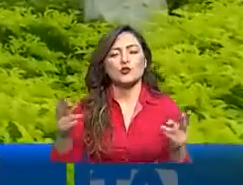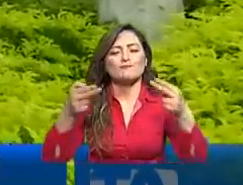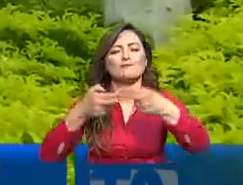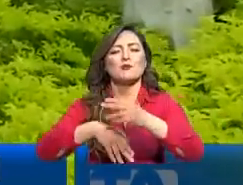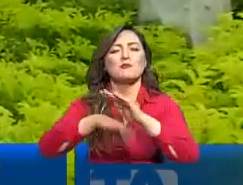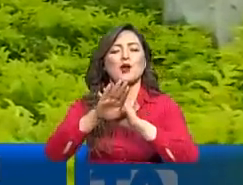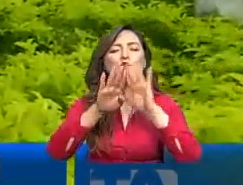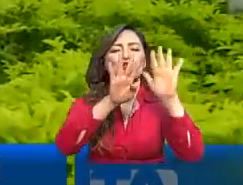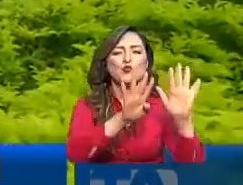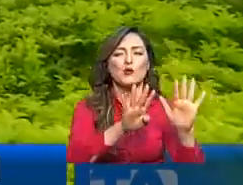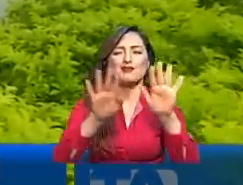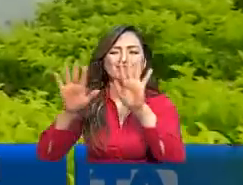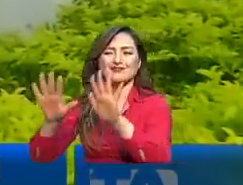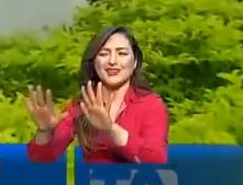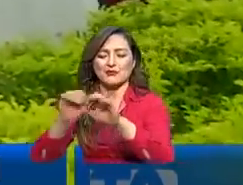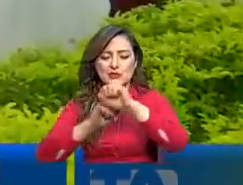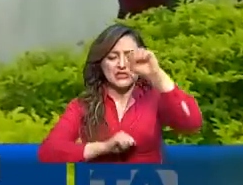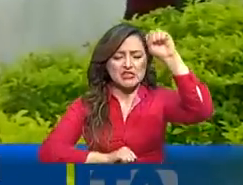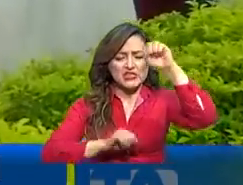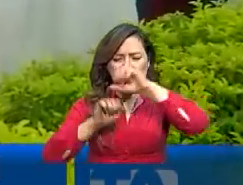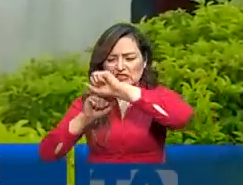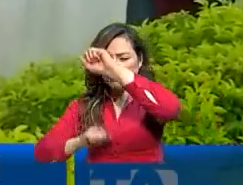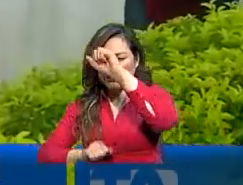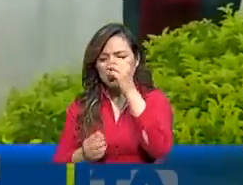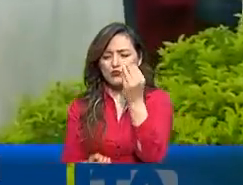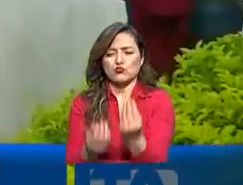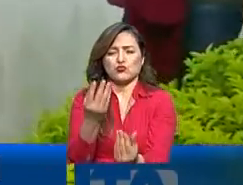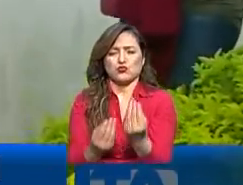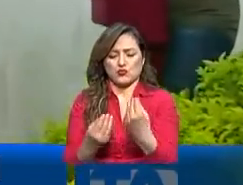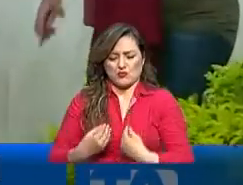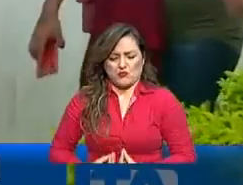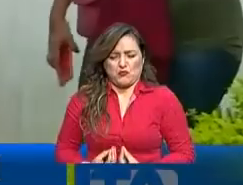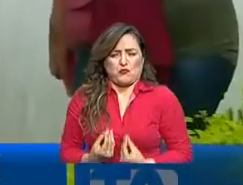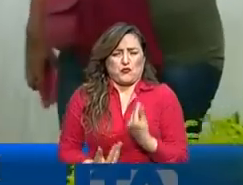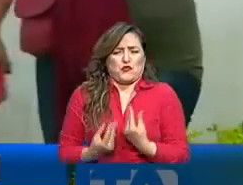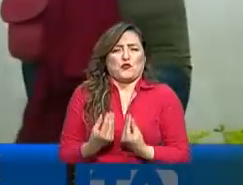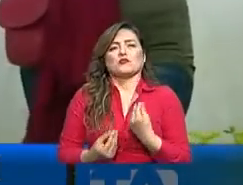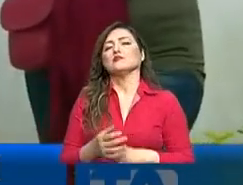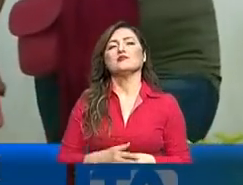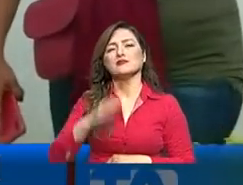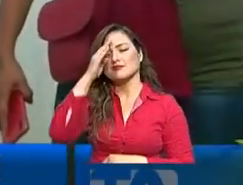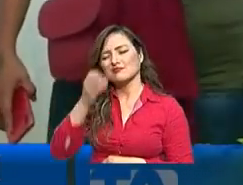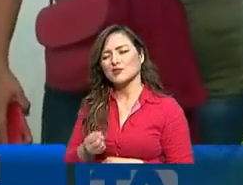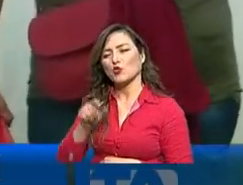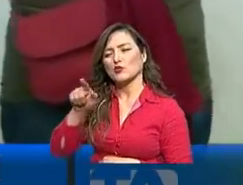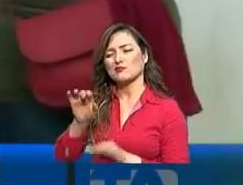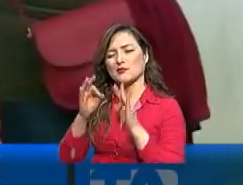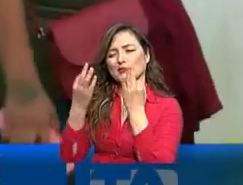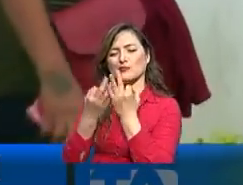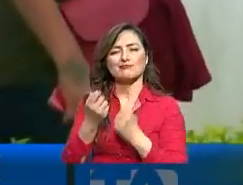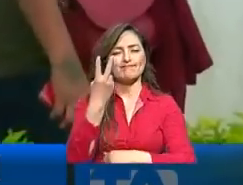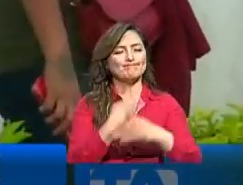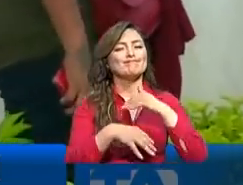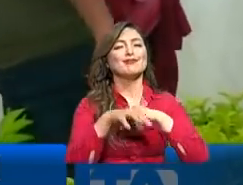pabellón 9 y 10 y estaban incinerados. ¿Cómo está, señor? Muy buenos días. ¿Familiar de algún privado de libertad asesinado? Un hijo